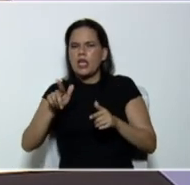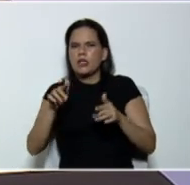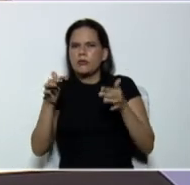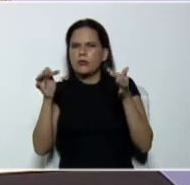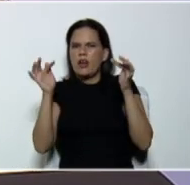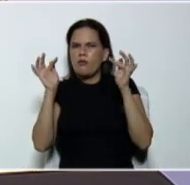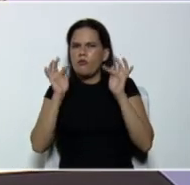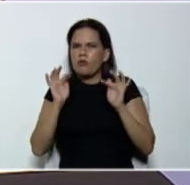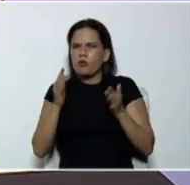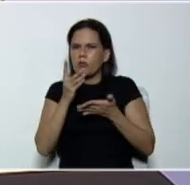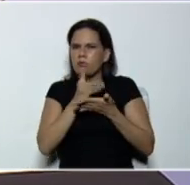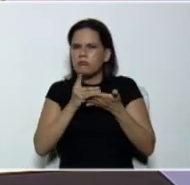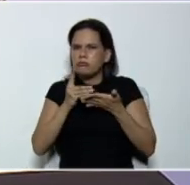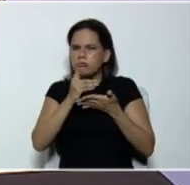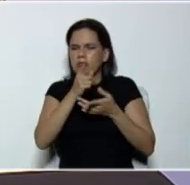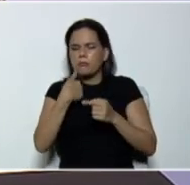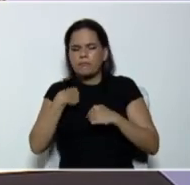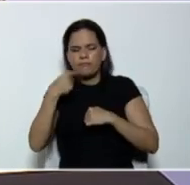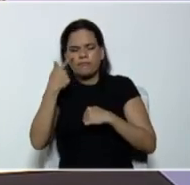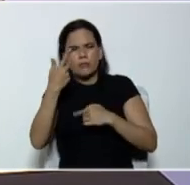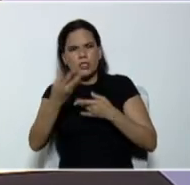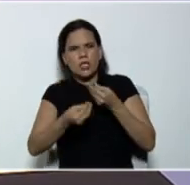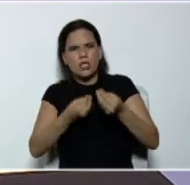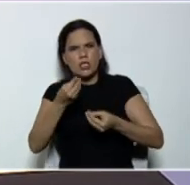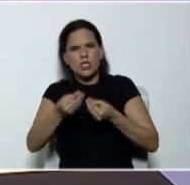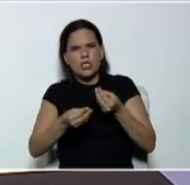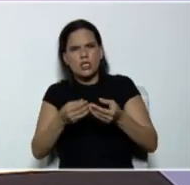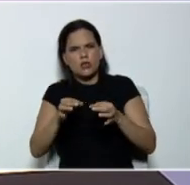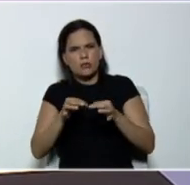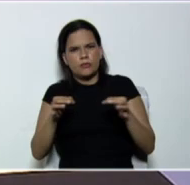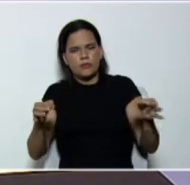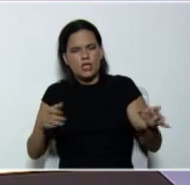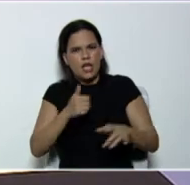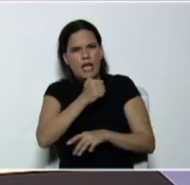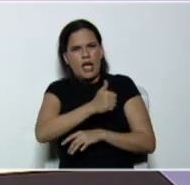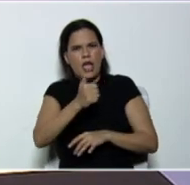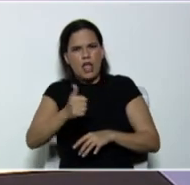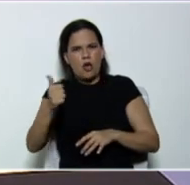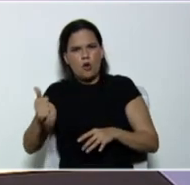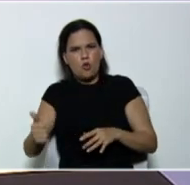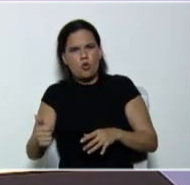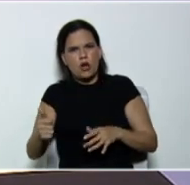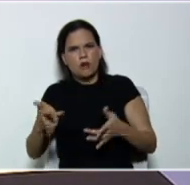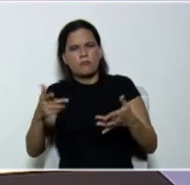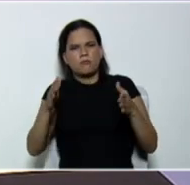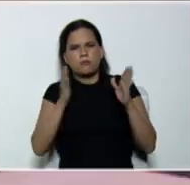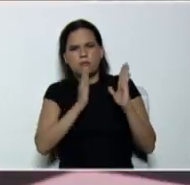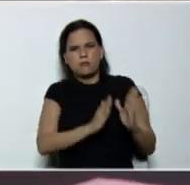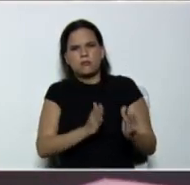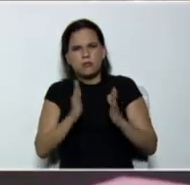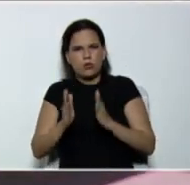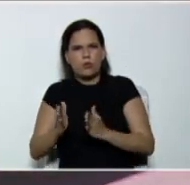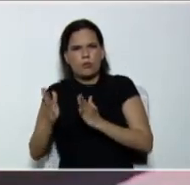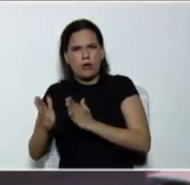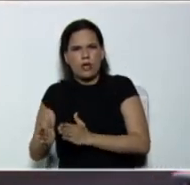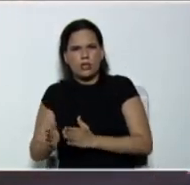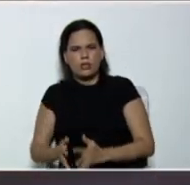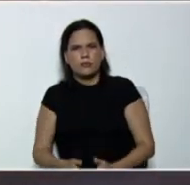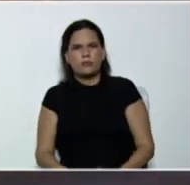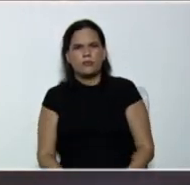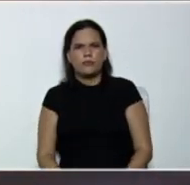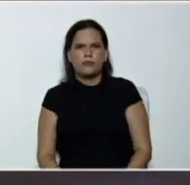Fíjense, ya ella trazó la línea, ¿verdad? Entonces en cada una de sus partes, vamos a cortar aquí para separar estas dos piezas,